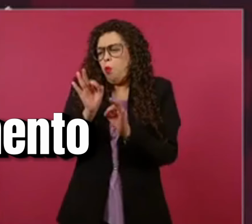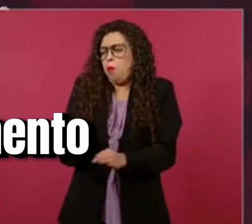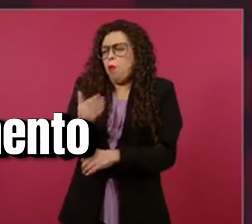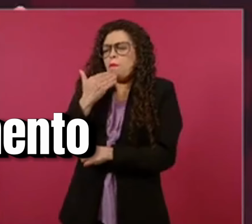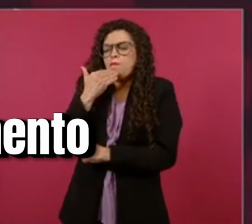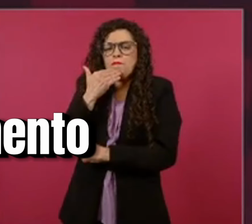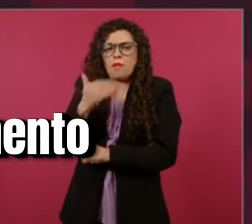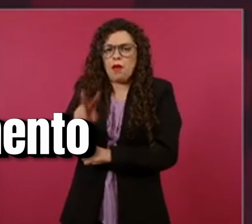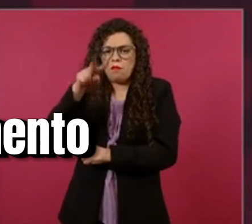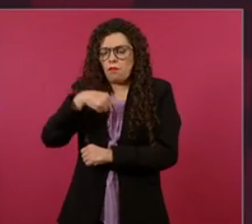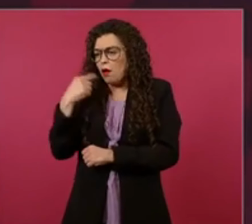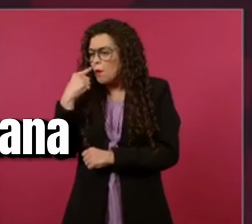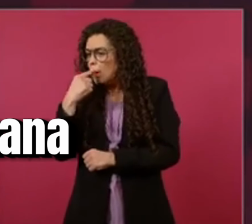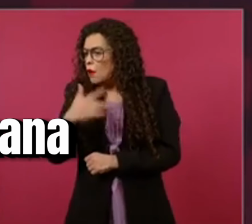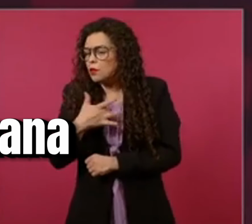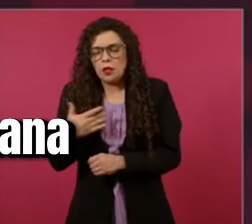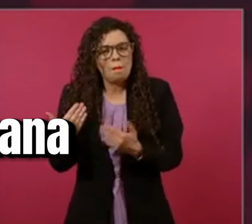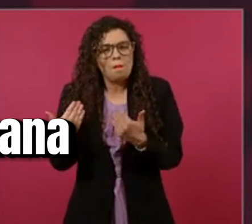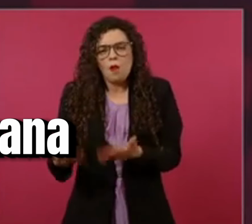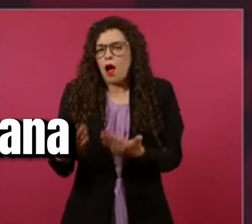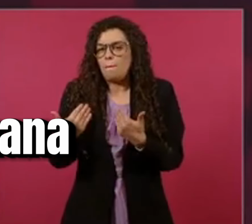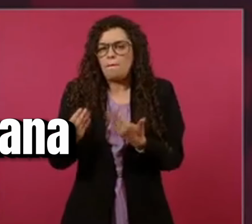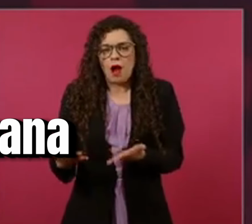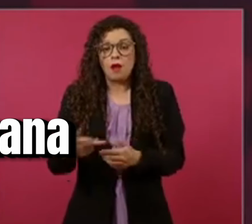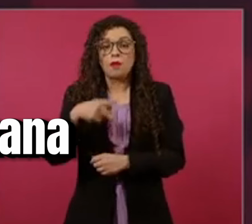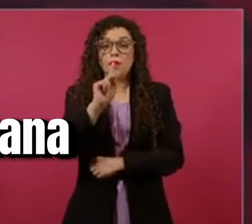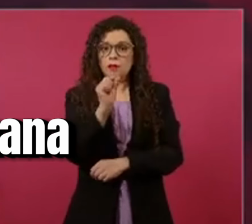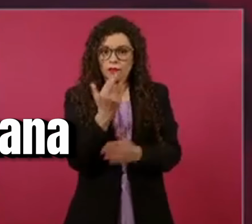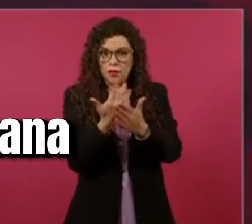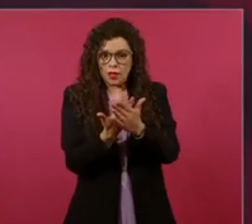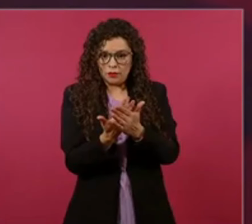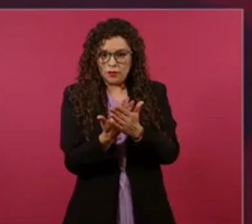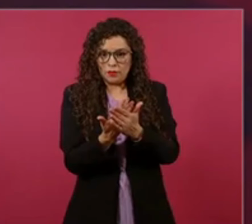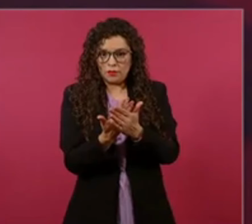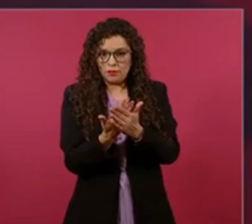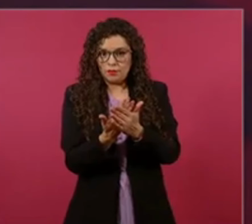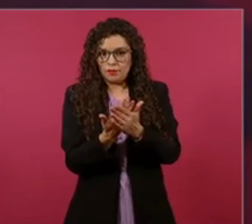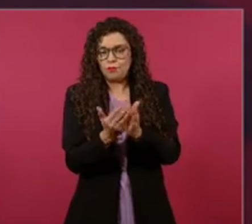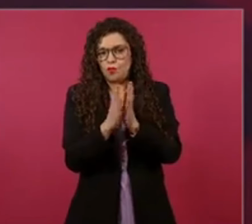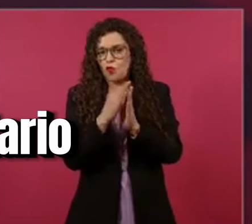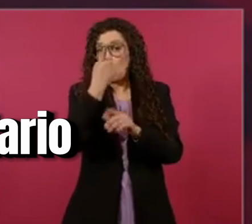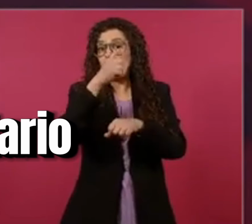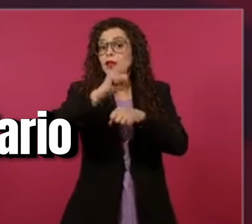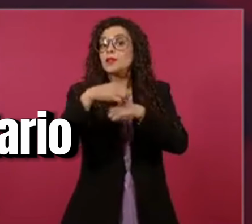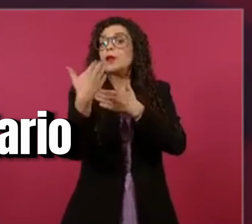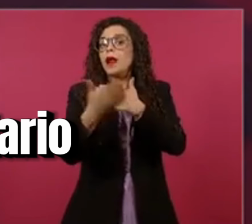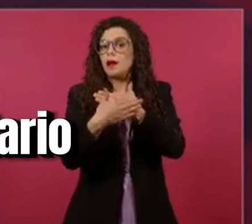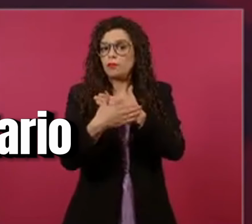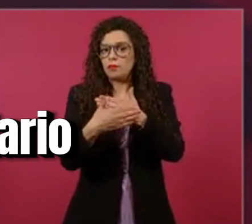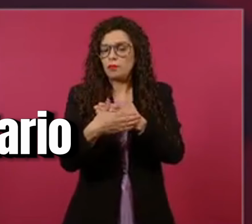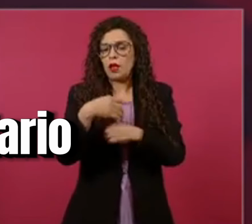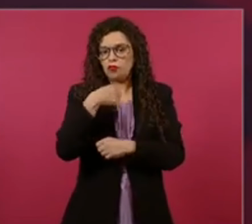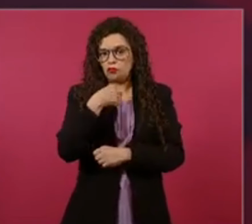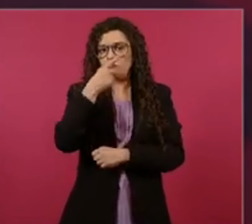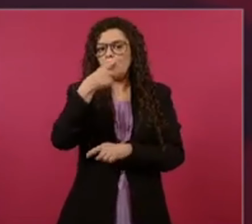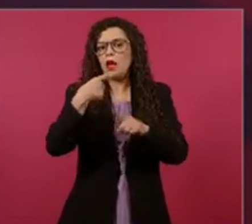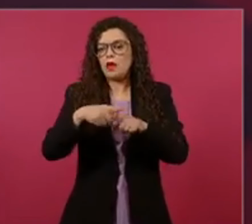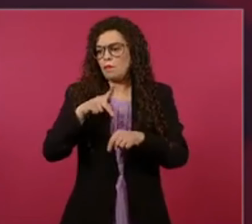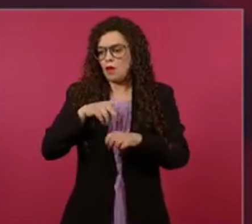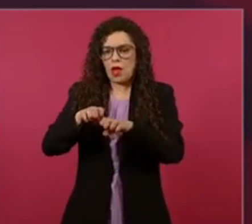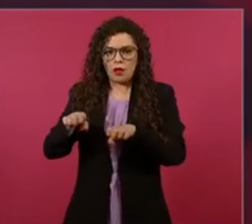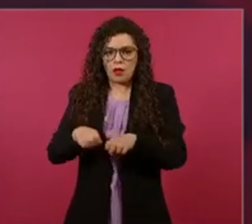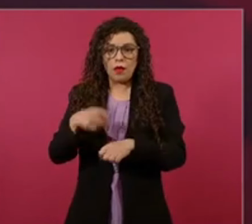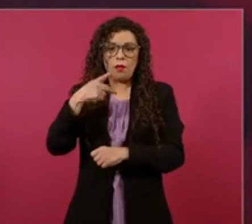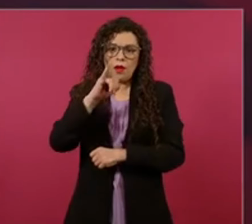pero ya vamos a esperar en su momento a que se los presente la próxima semana, y a partir de ahí pues por lo menos tiene que ser paritario,